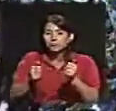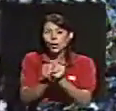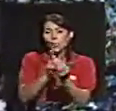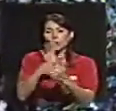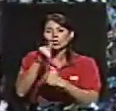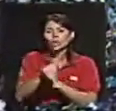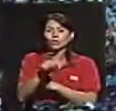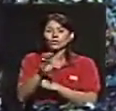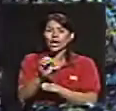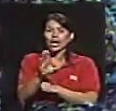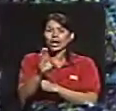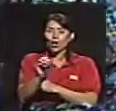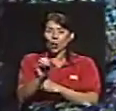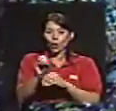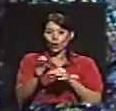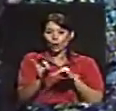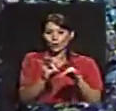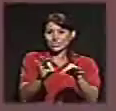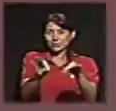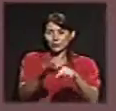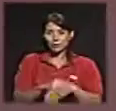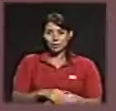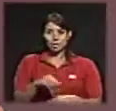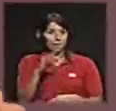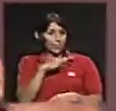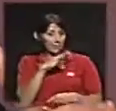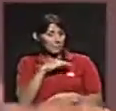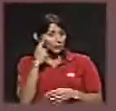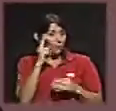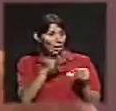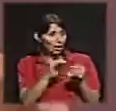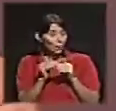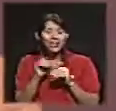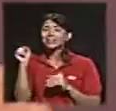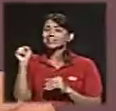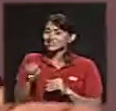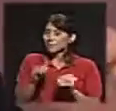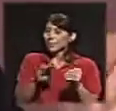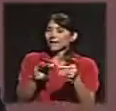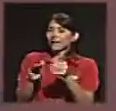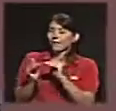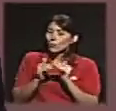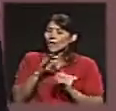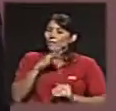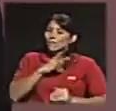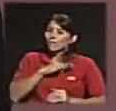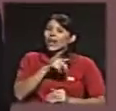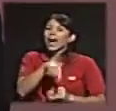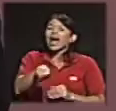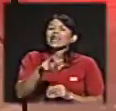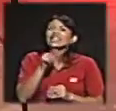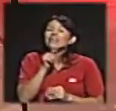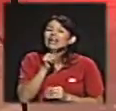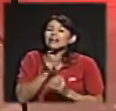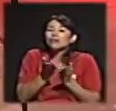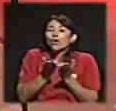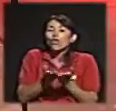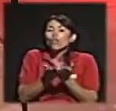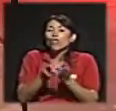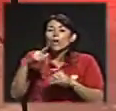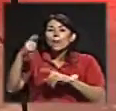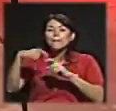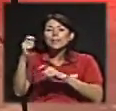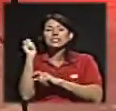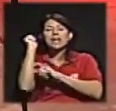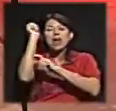ecoturísticos. Lo han planteado de beneficio para la comunidad, para los habitantes. Ahí están los pescadores, ellos dicen que pueden hacer los pequeños